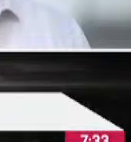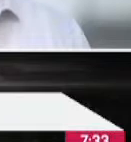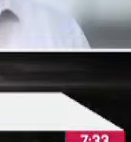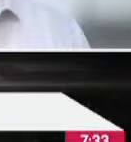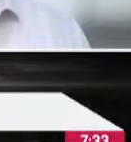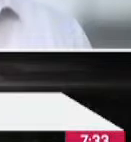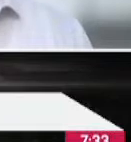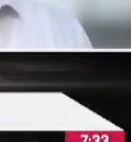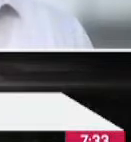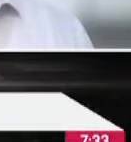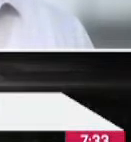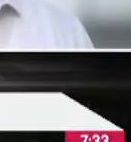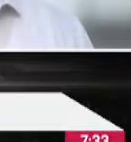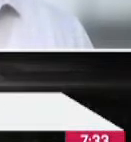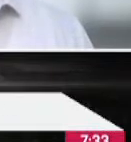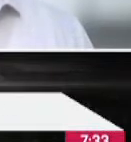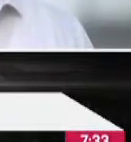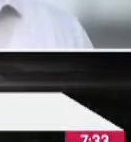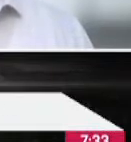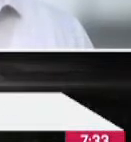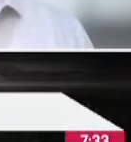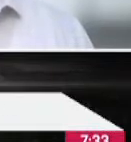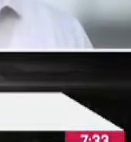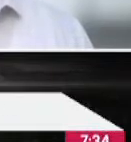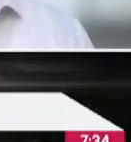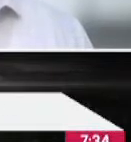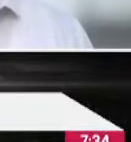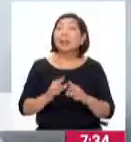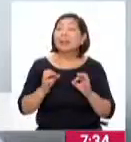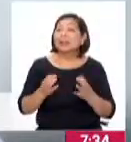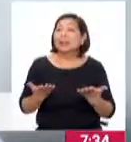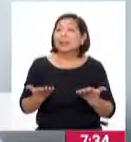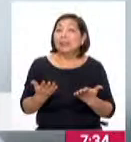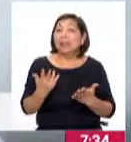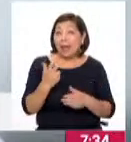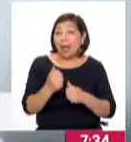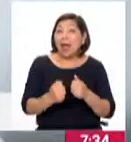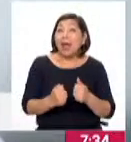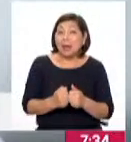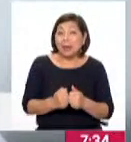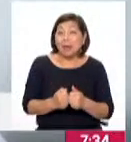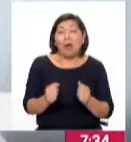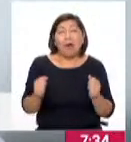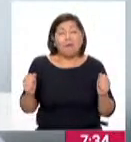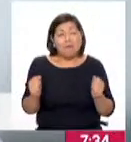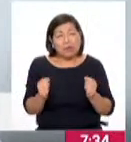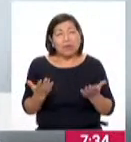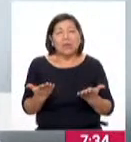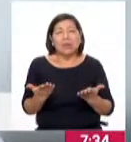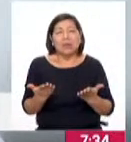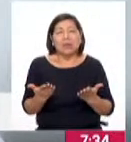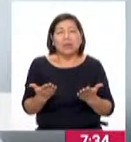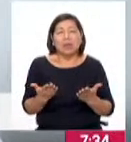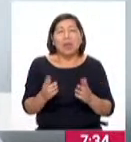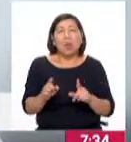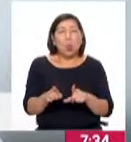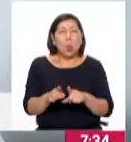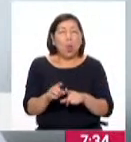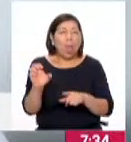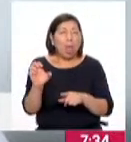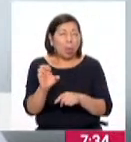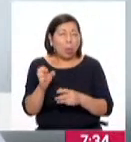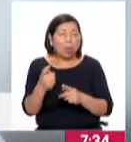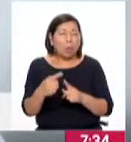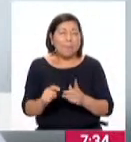año es cierto hemos tenido tres años de condiciones frías en el Pacífico ecuatorial en